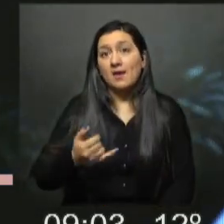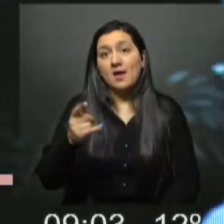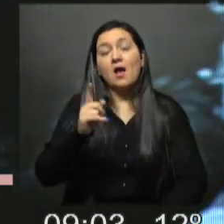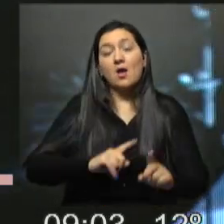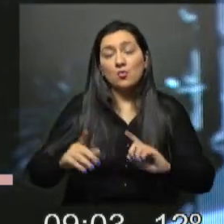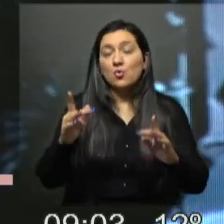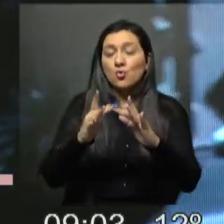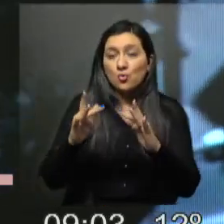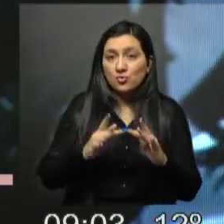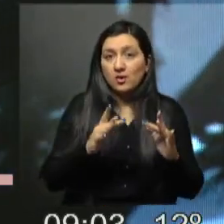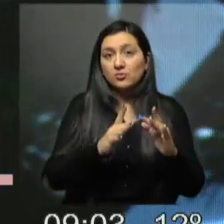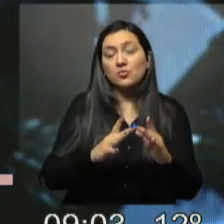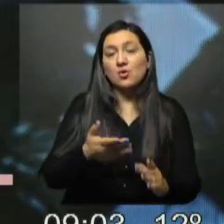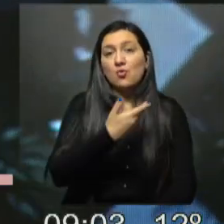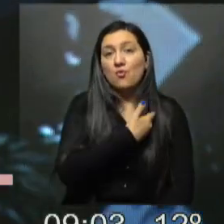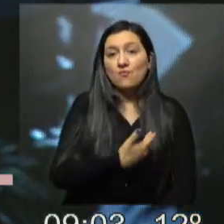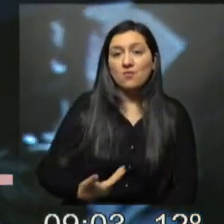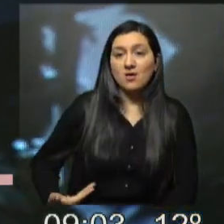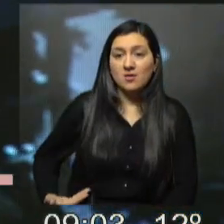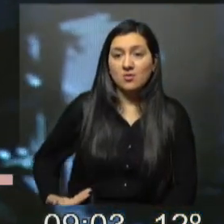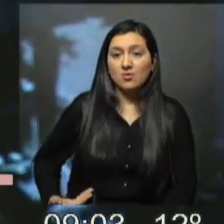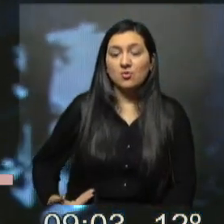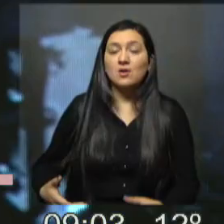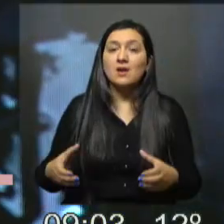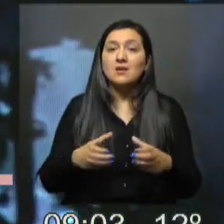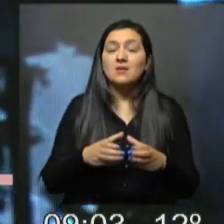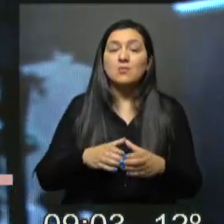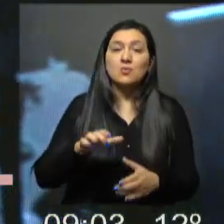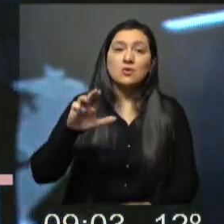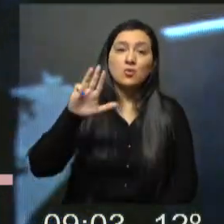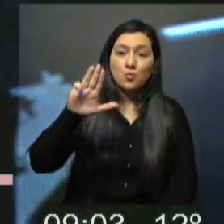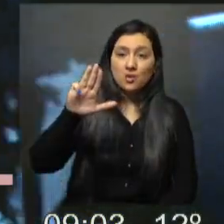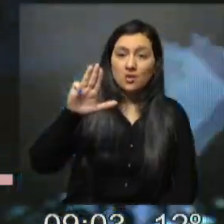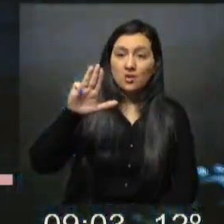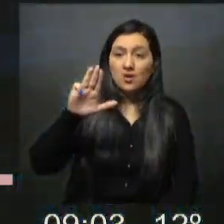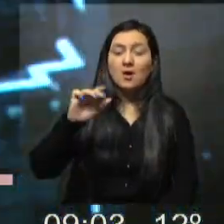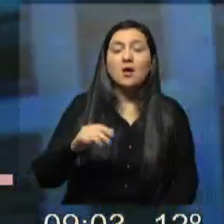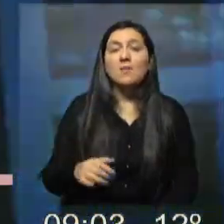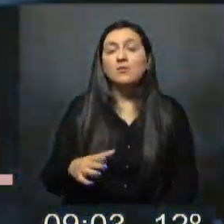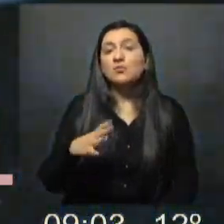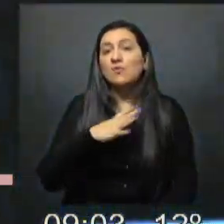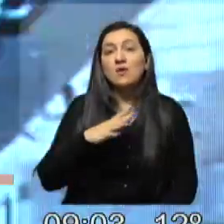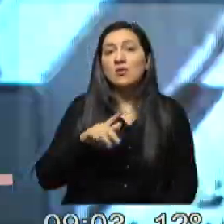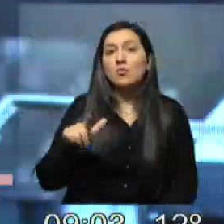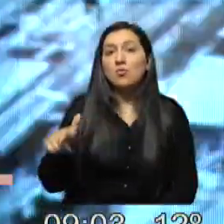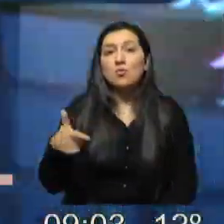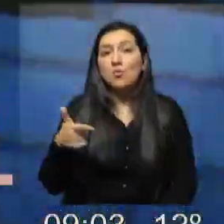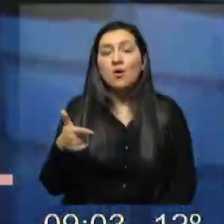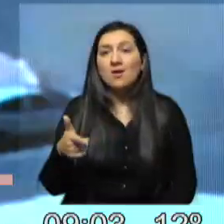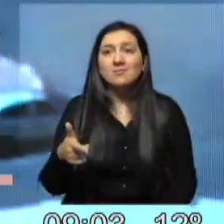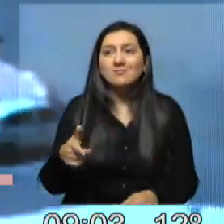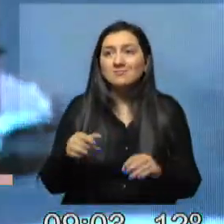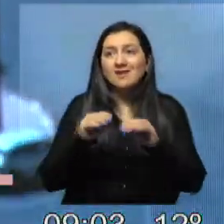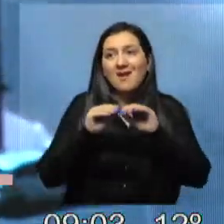de figuras del gobierno con el equipo de Lula en este periodo. Lo que no hemos tenido es un